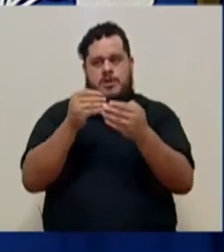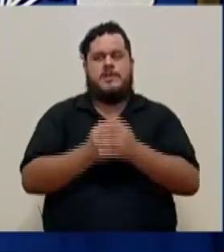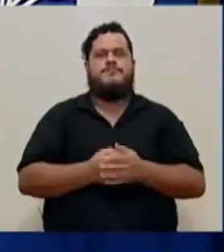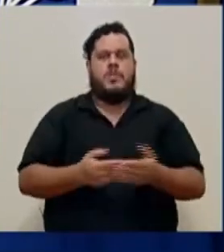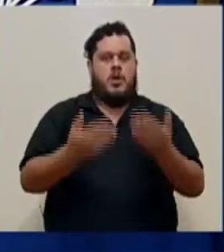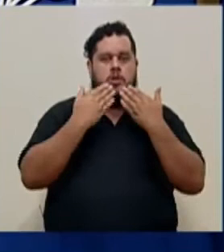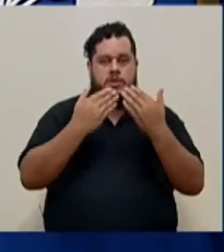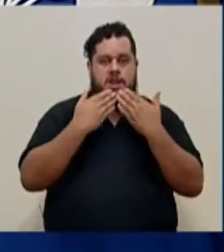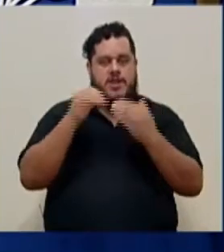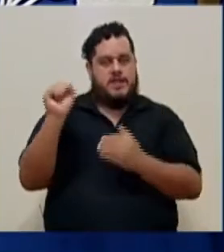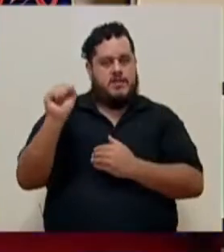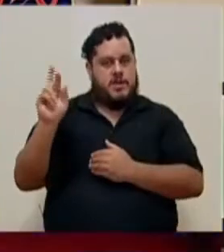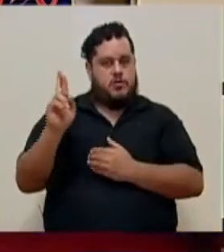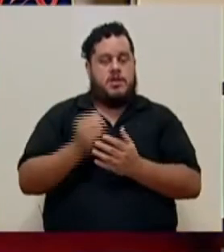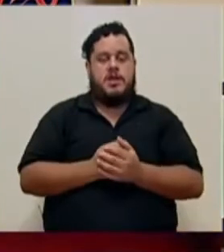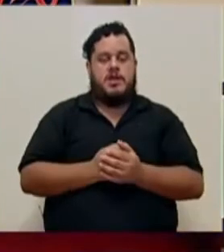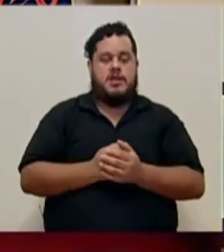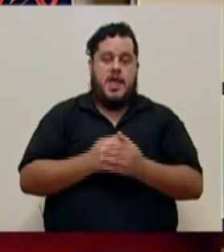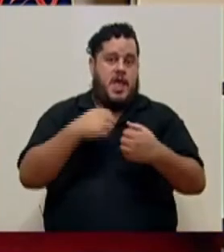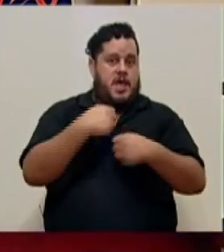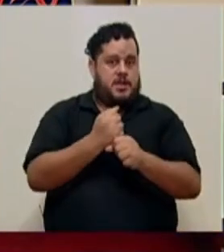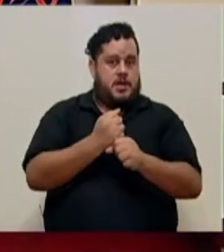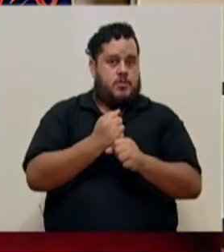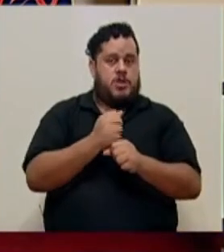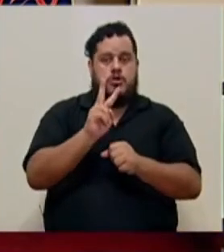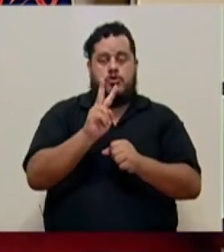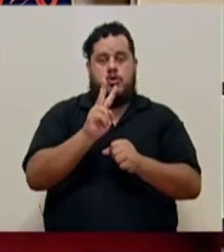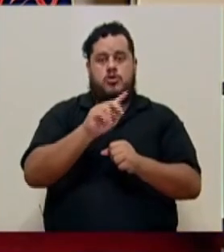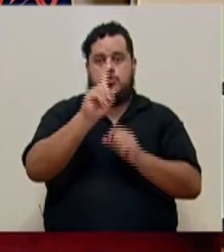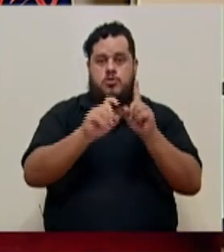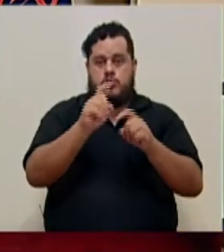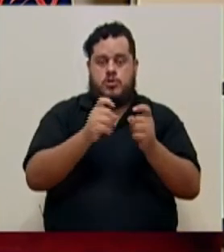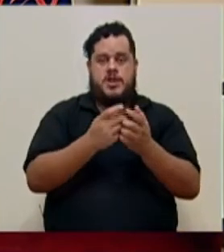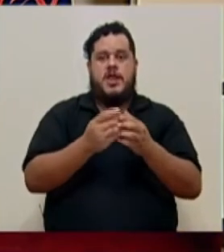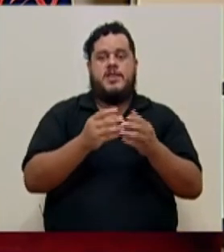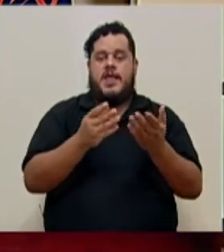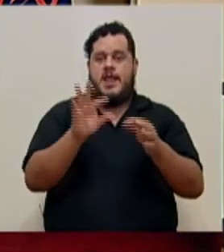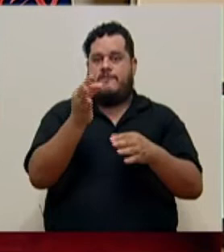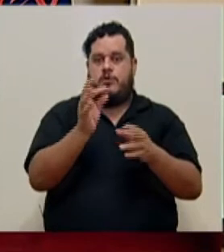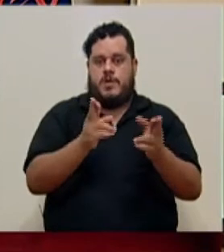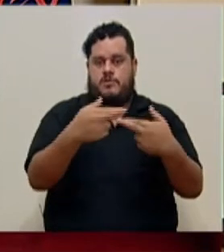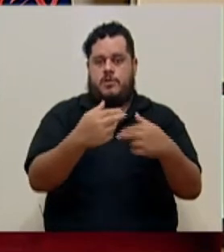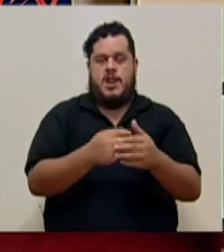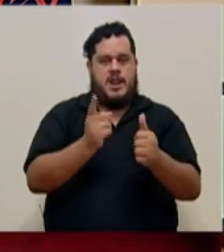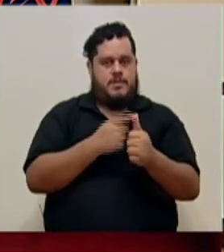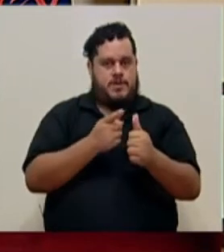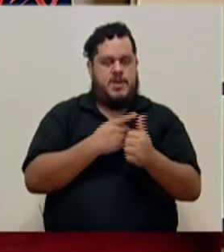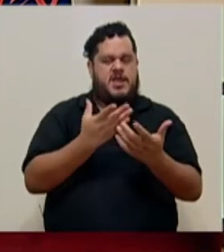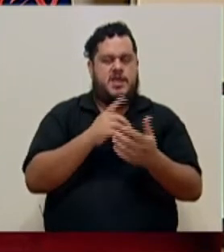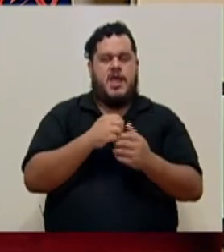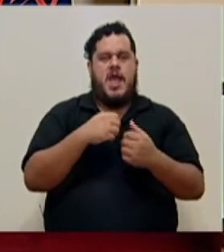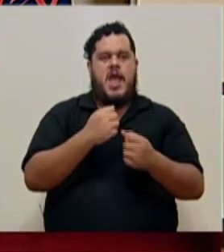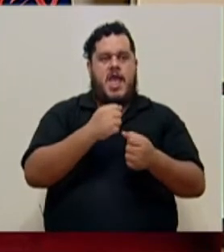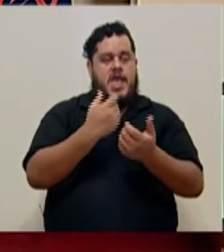Muchas gracias a Sebastián Rodríguez. Realizamos las dos consultas de los medios regionales. La primera la realiza